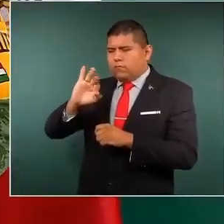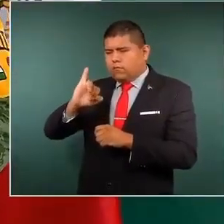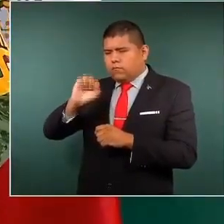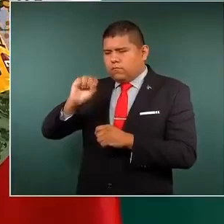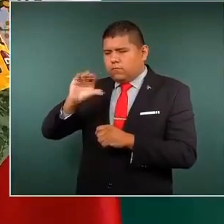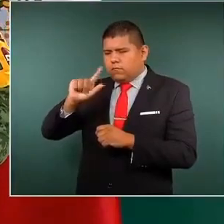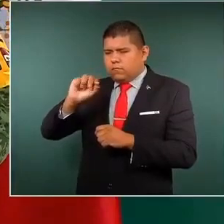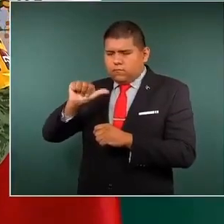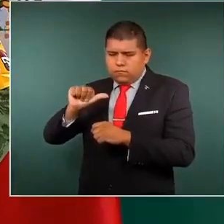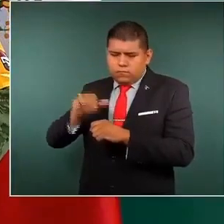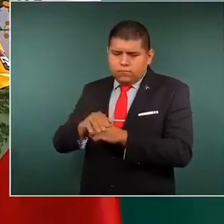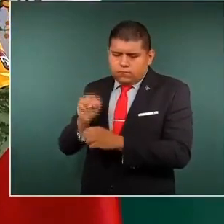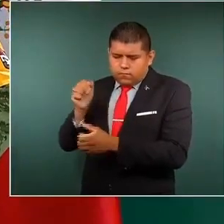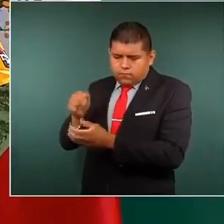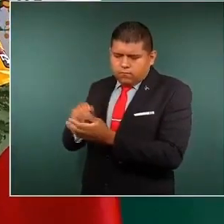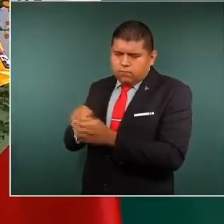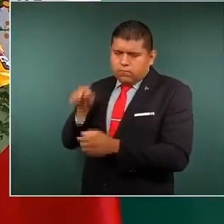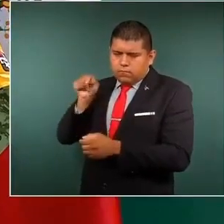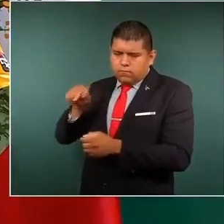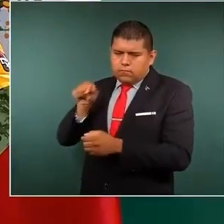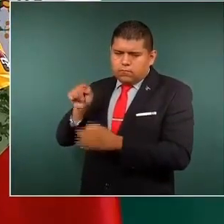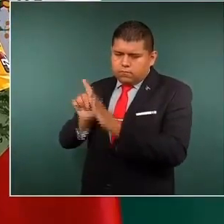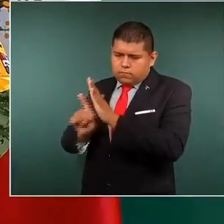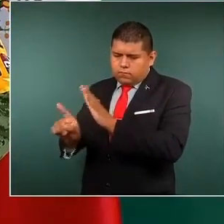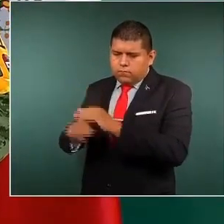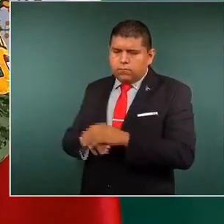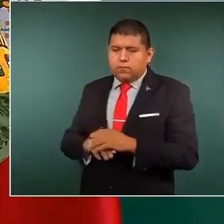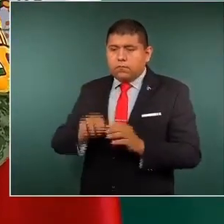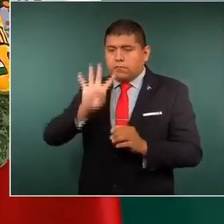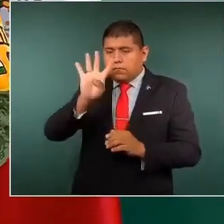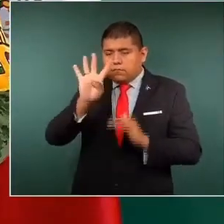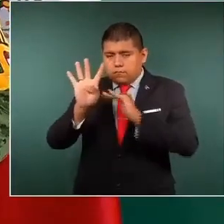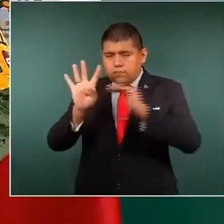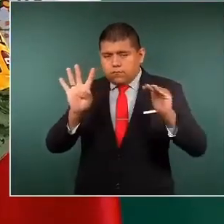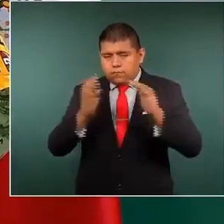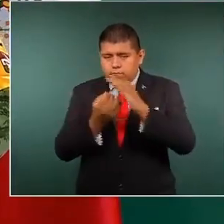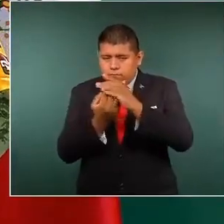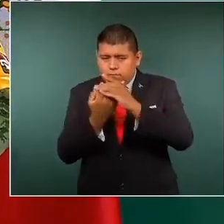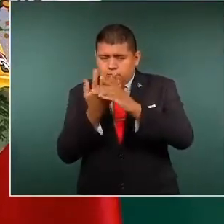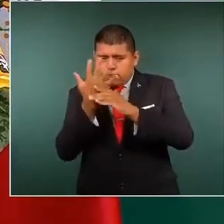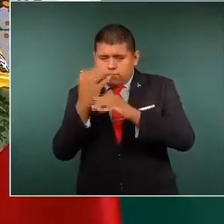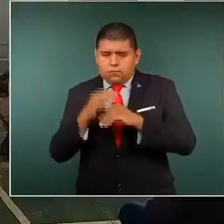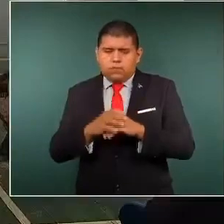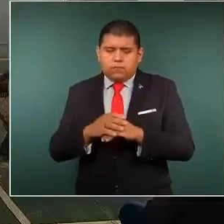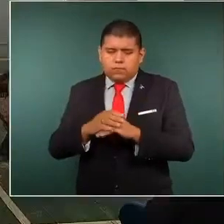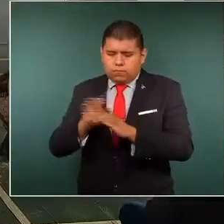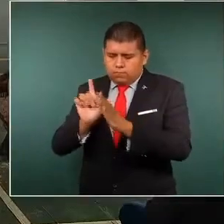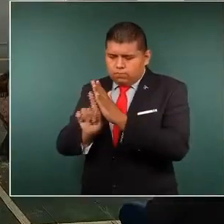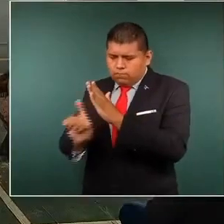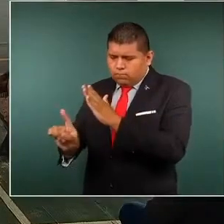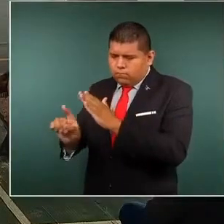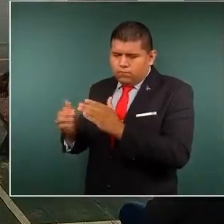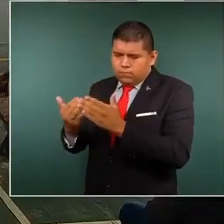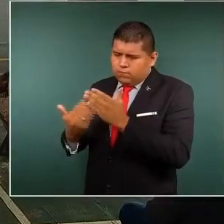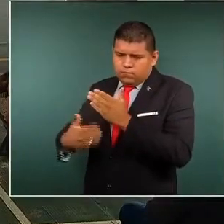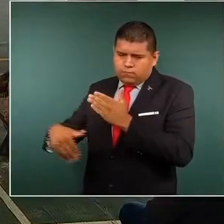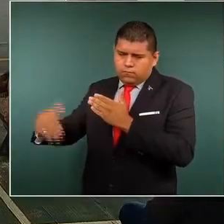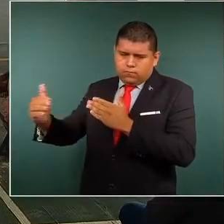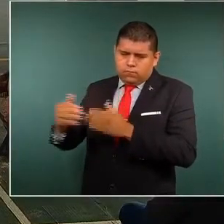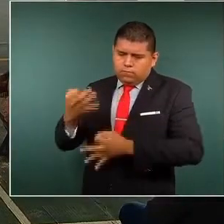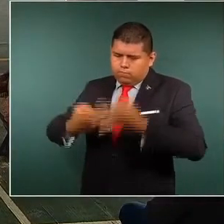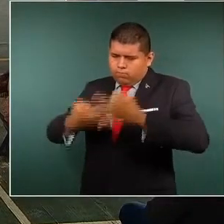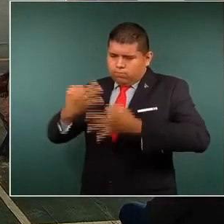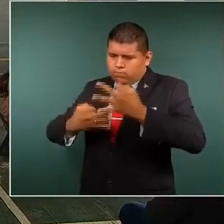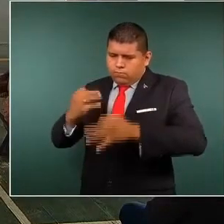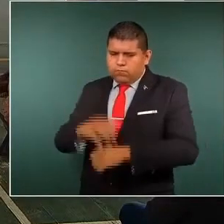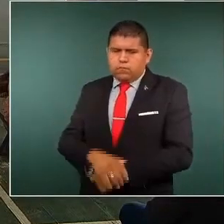de Guanajuato. A las 4:30 arriban a ese complejo y se inicia la puesta a disposición.